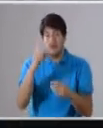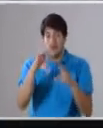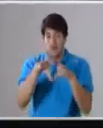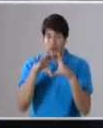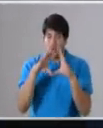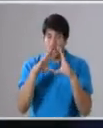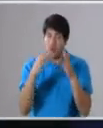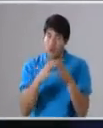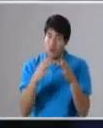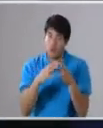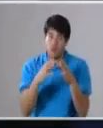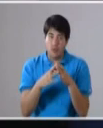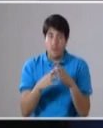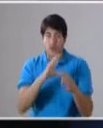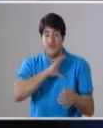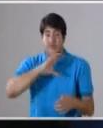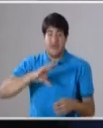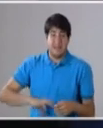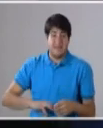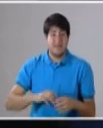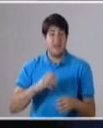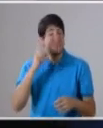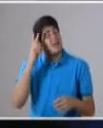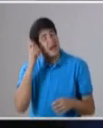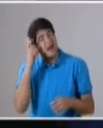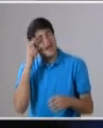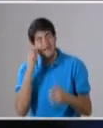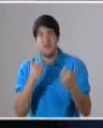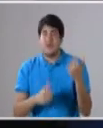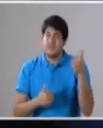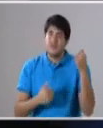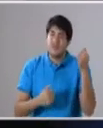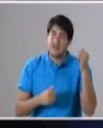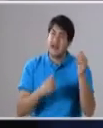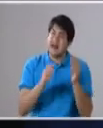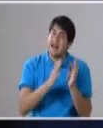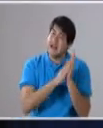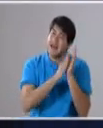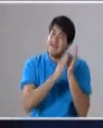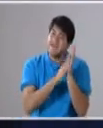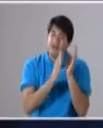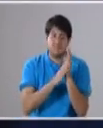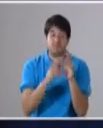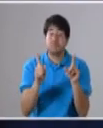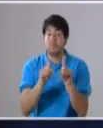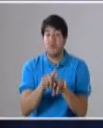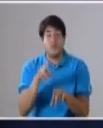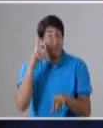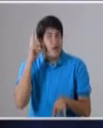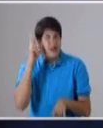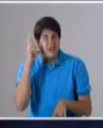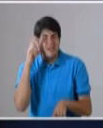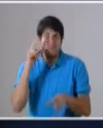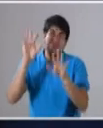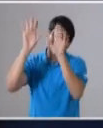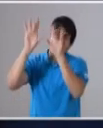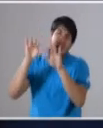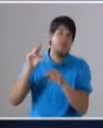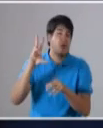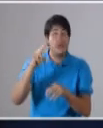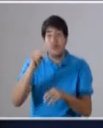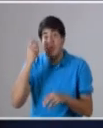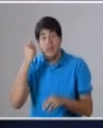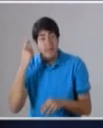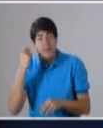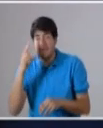la alabanza, hermano, como oír llover. No tienen paladar espiritual. Porque la Biblia